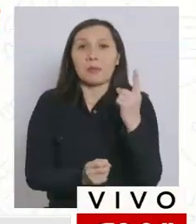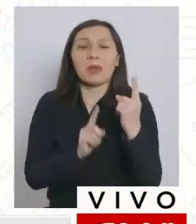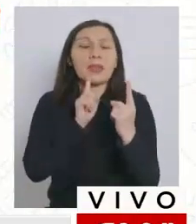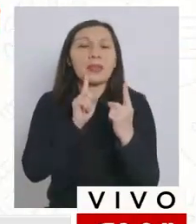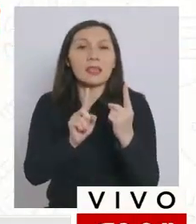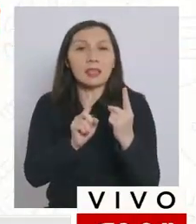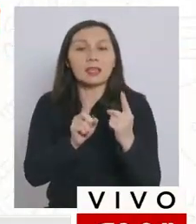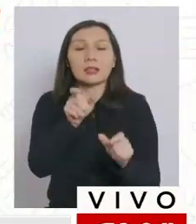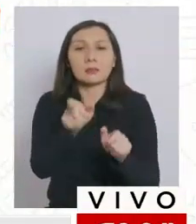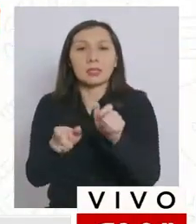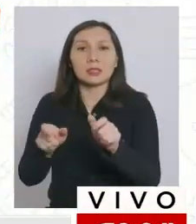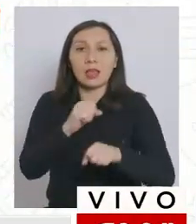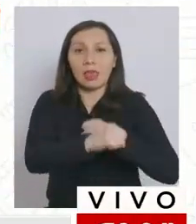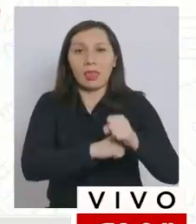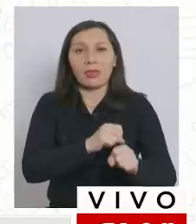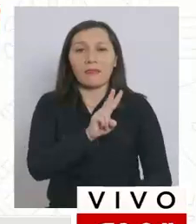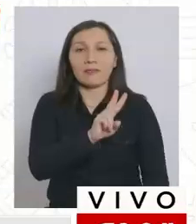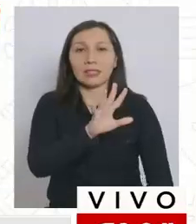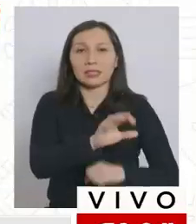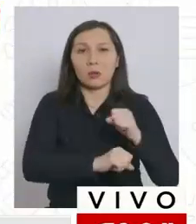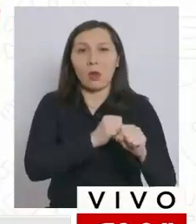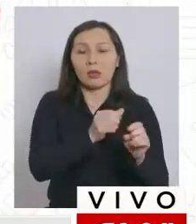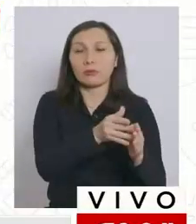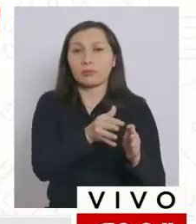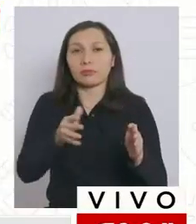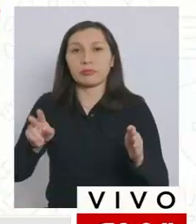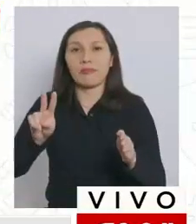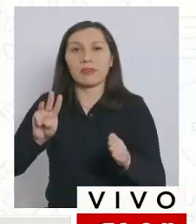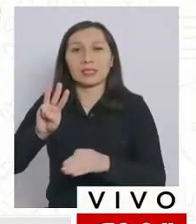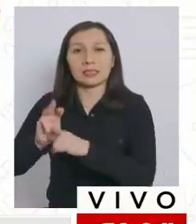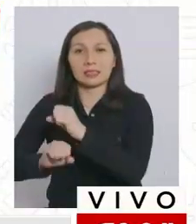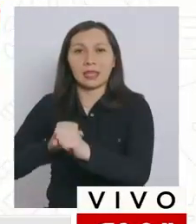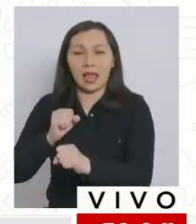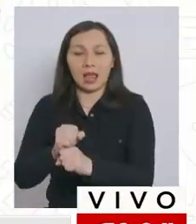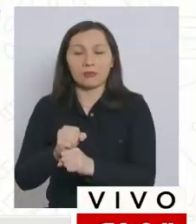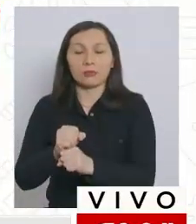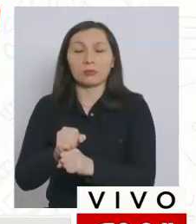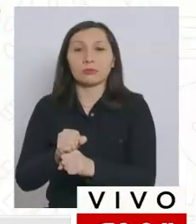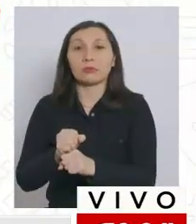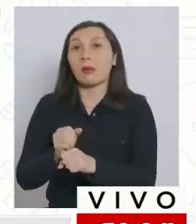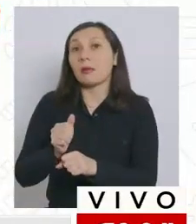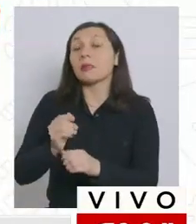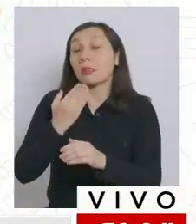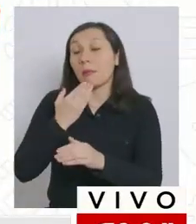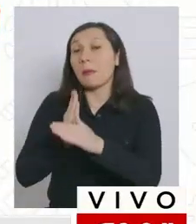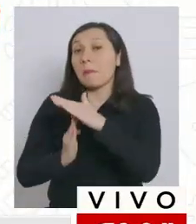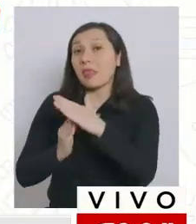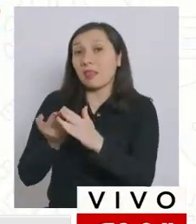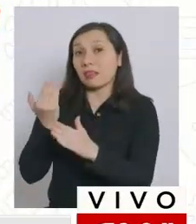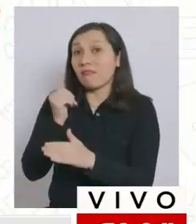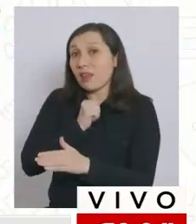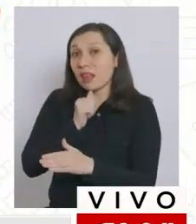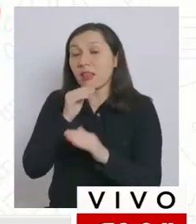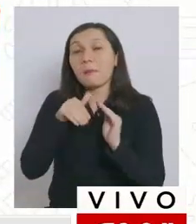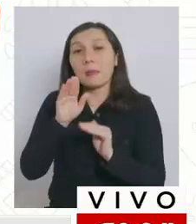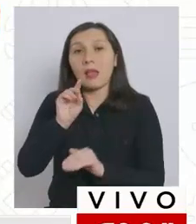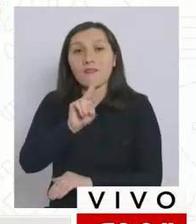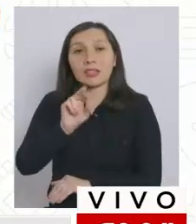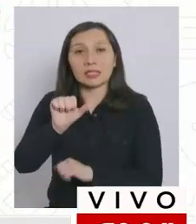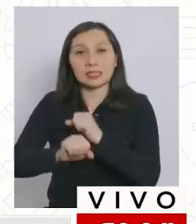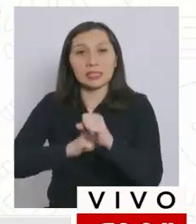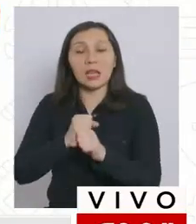a los ciudadanos entre 25 y 23 años de edad a los rezagados mayores de 26 años